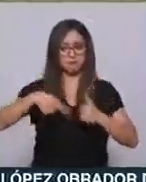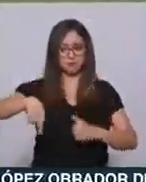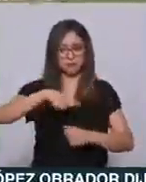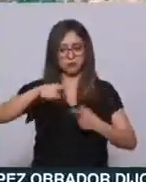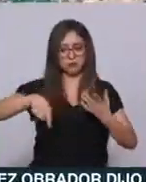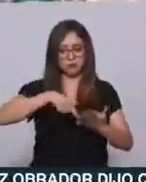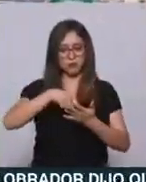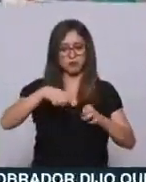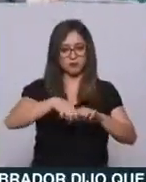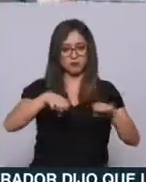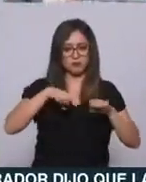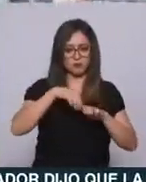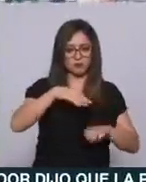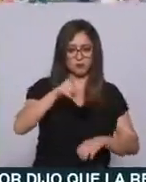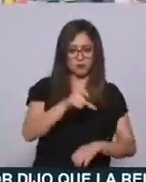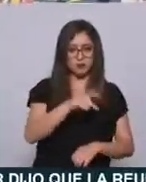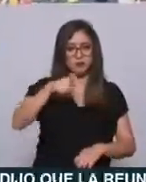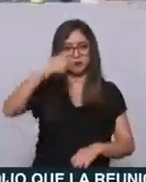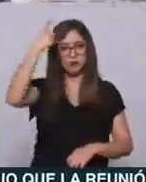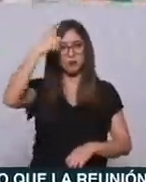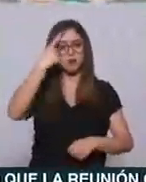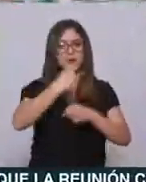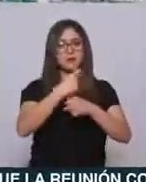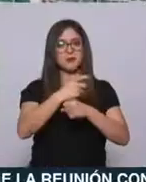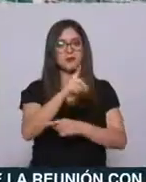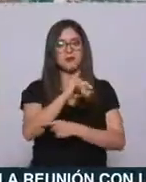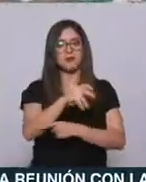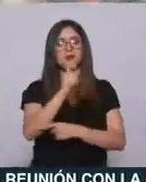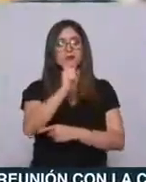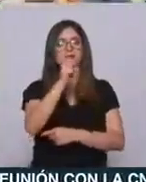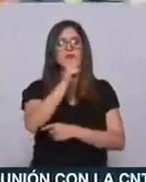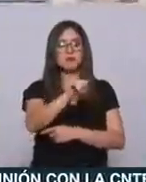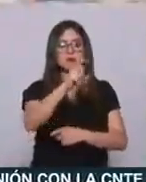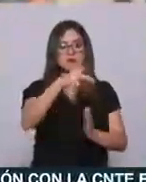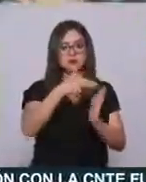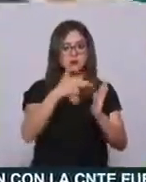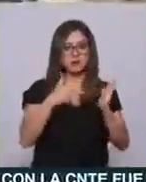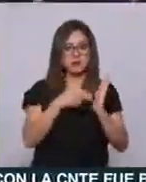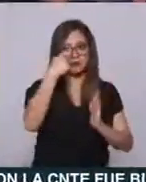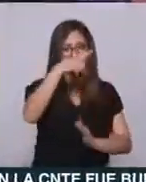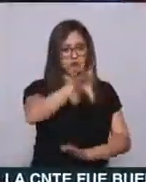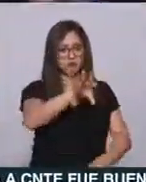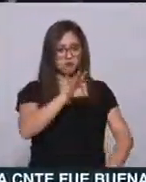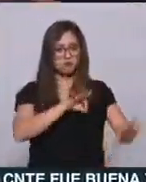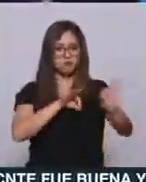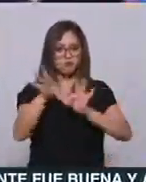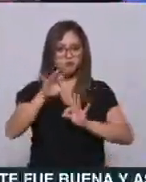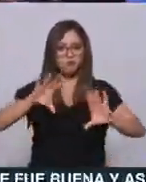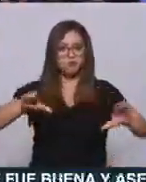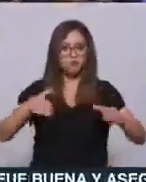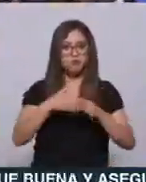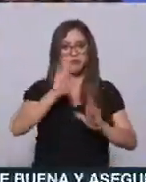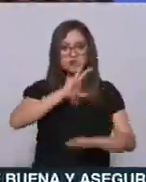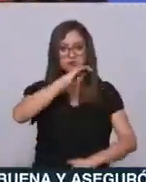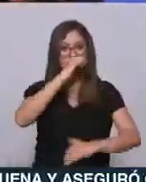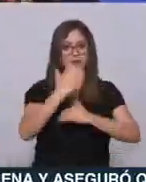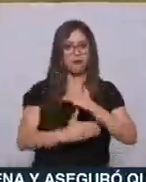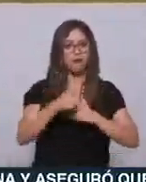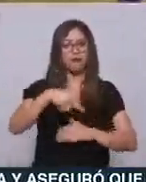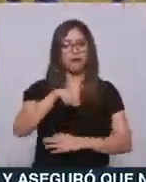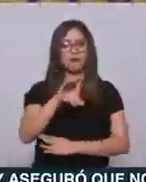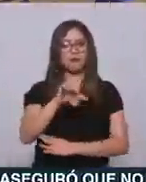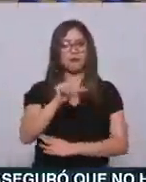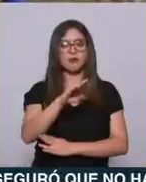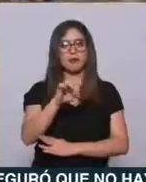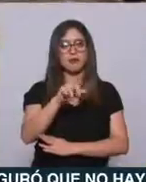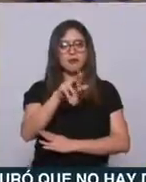Liga MX, los dueños de la primera división aprobaron el reglamento de transferencias y contrataciones con el que se pondrá fin al pacto de caballeros,